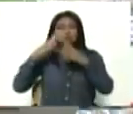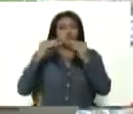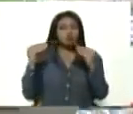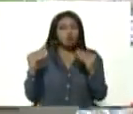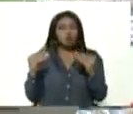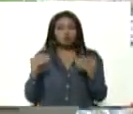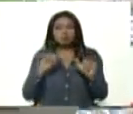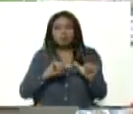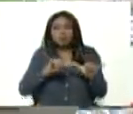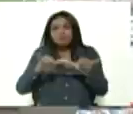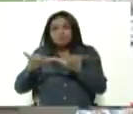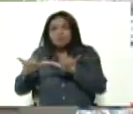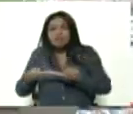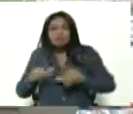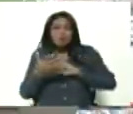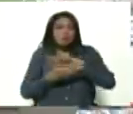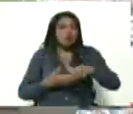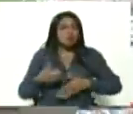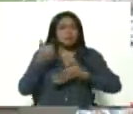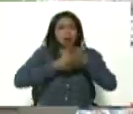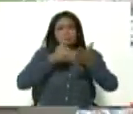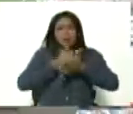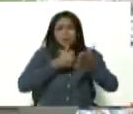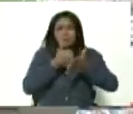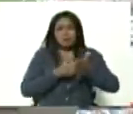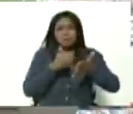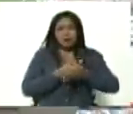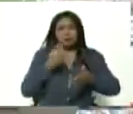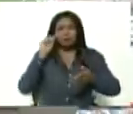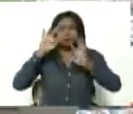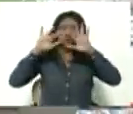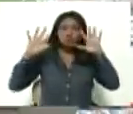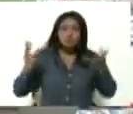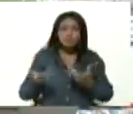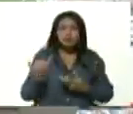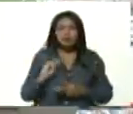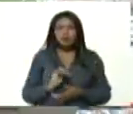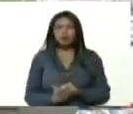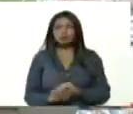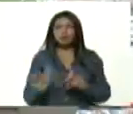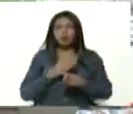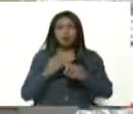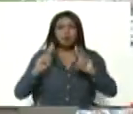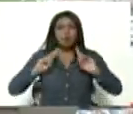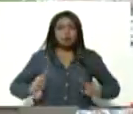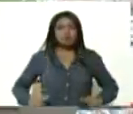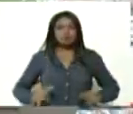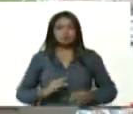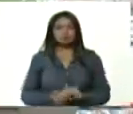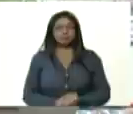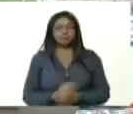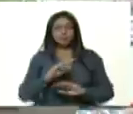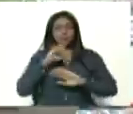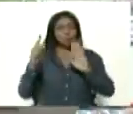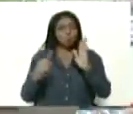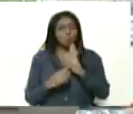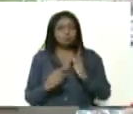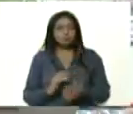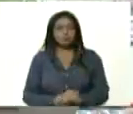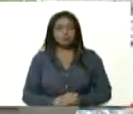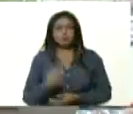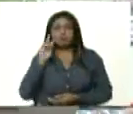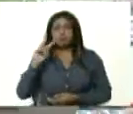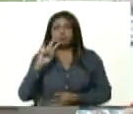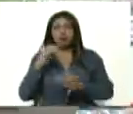estamos justamente en esta batalla en medio de una pandemia que ha afectado a la humanidad entera. Es aún